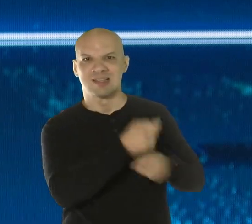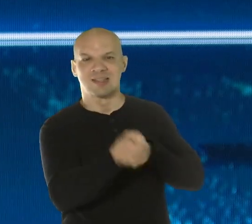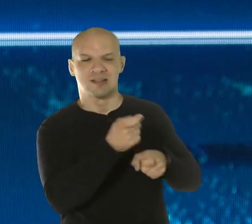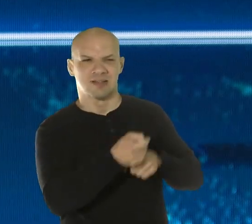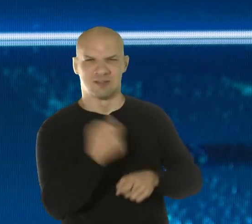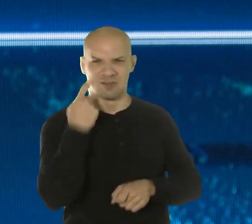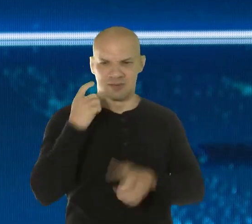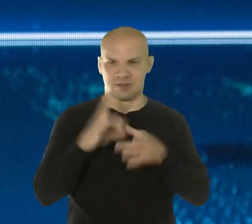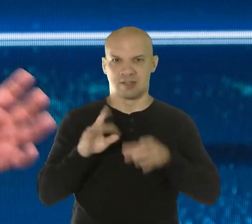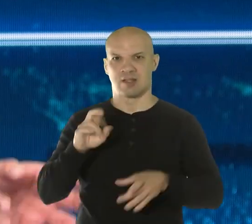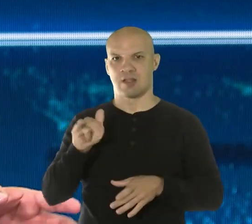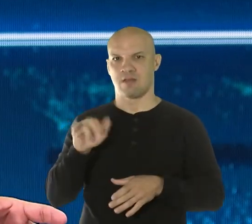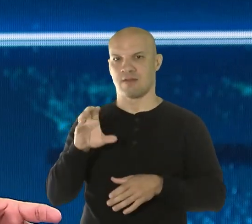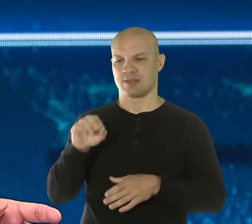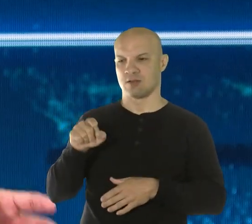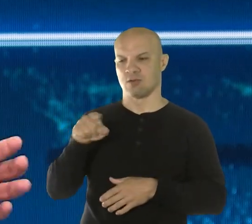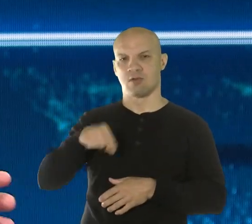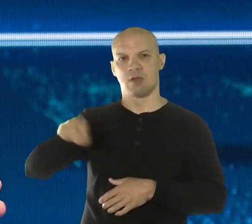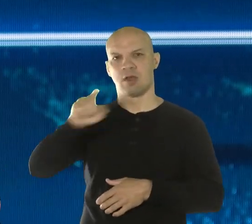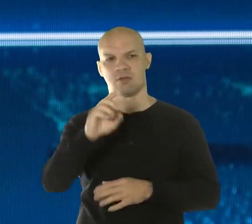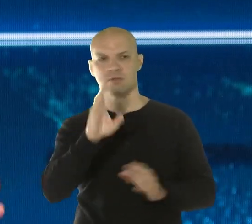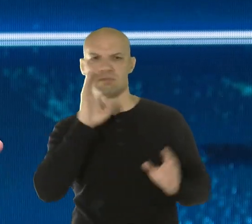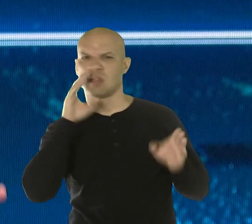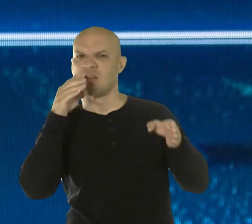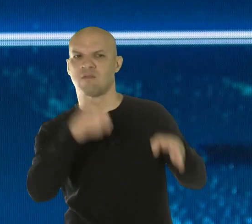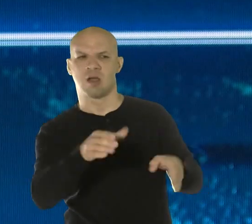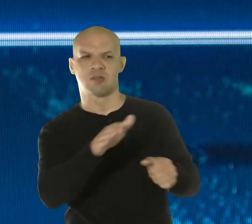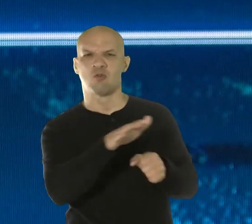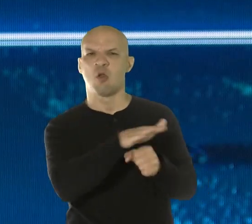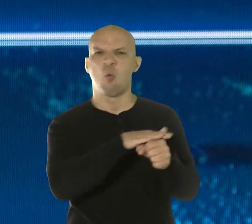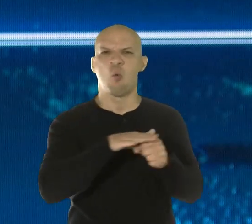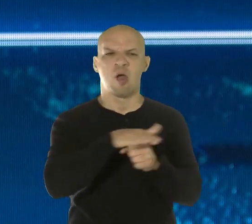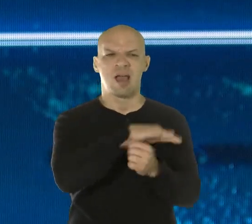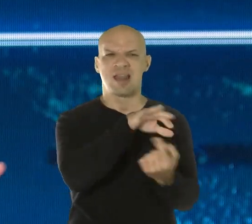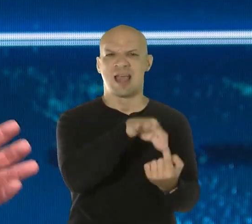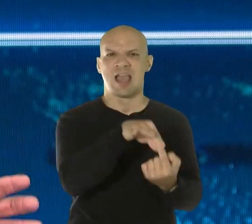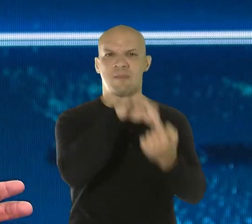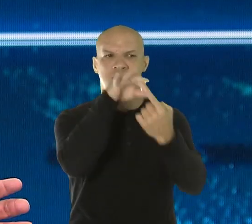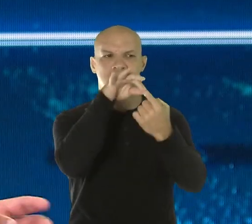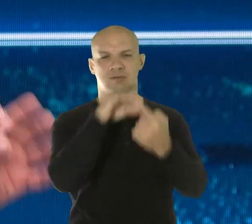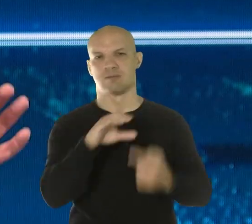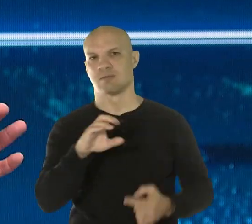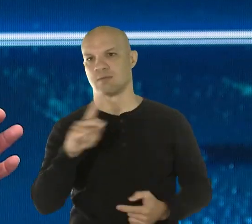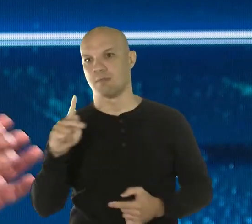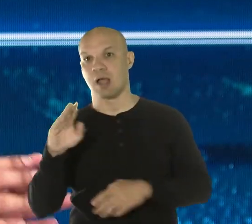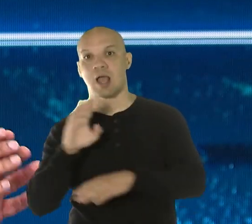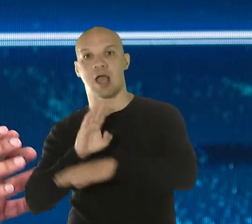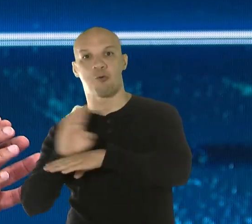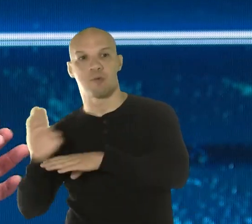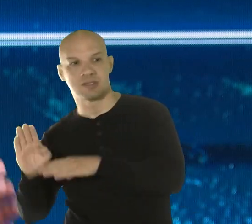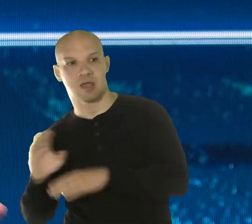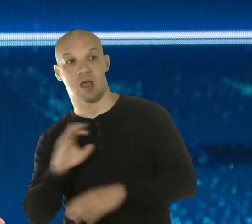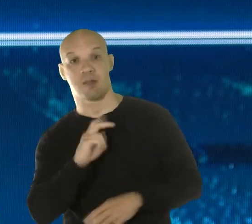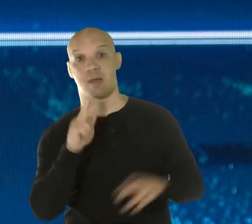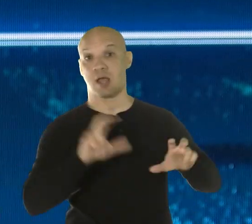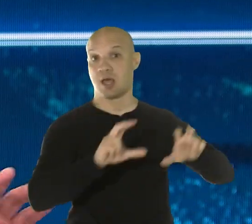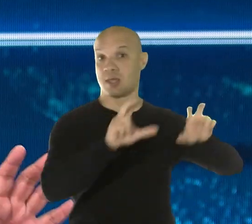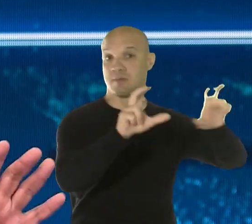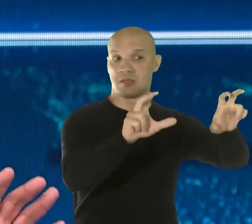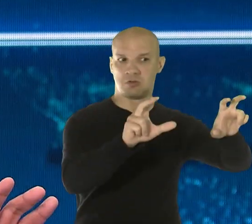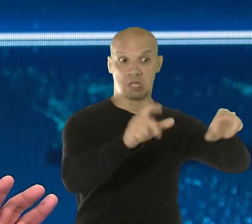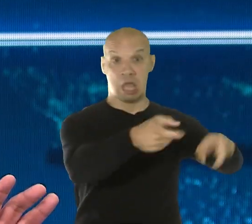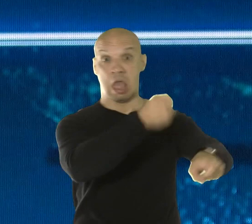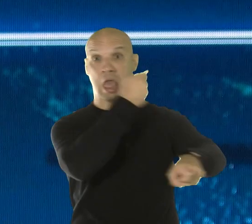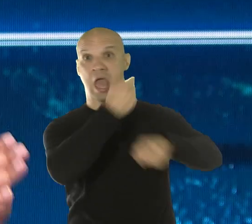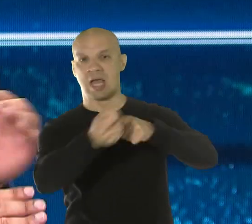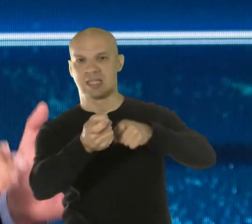bancos están dedicados a unas áreas muy especializadas, por lo tanto, banca comercial, banca de inversiones, todavía no se ha visto afectada, aunque